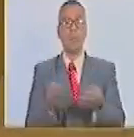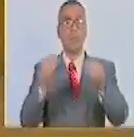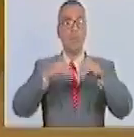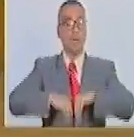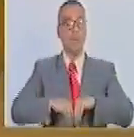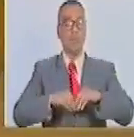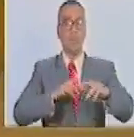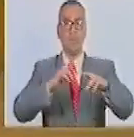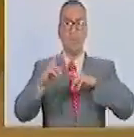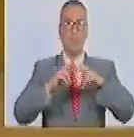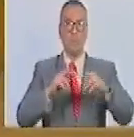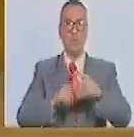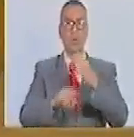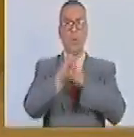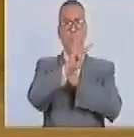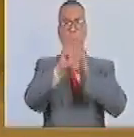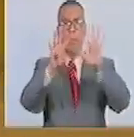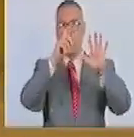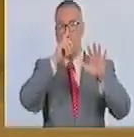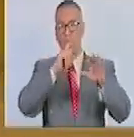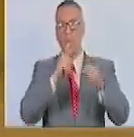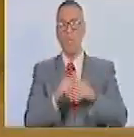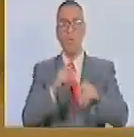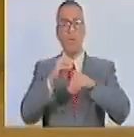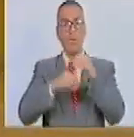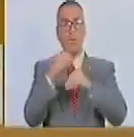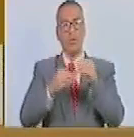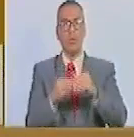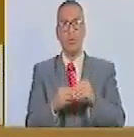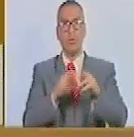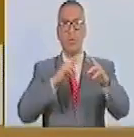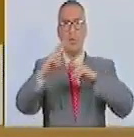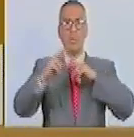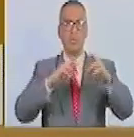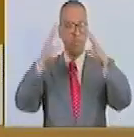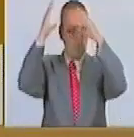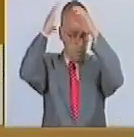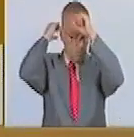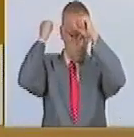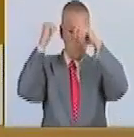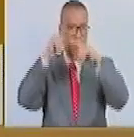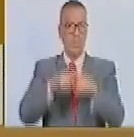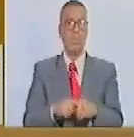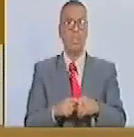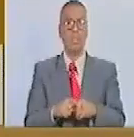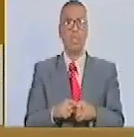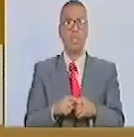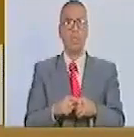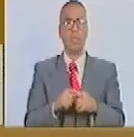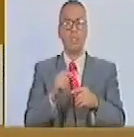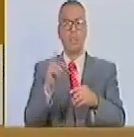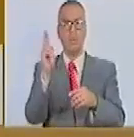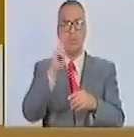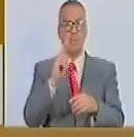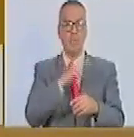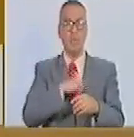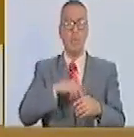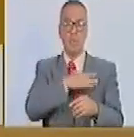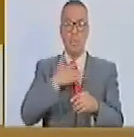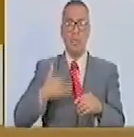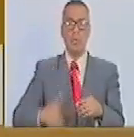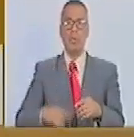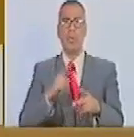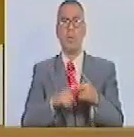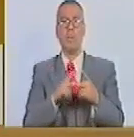Acuerdo de conmemoración a los 49 años del establecimiento de las relaciones diplomáticas entre la República Popular